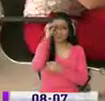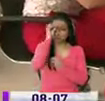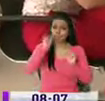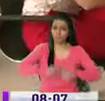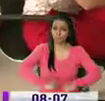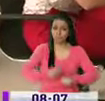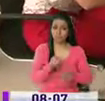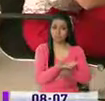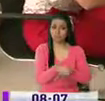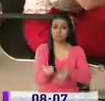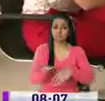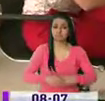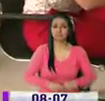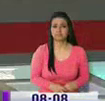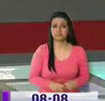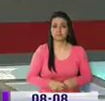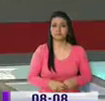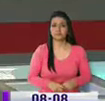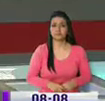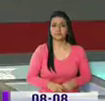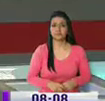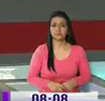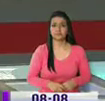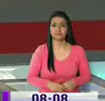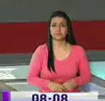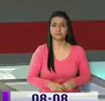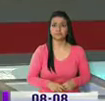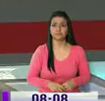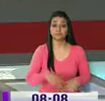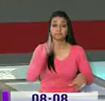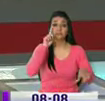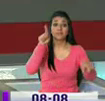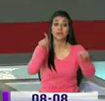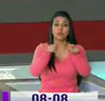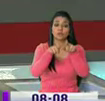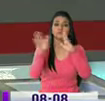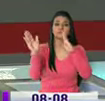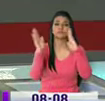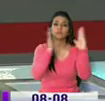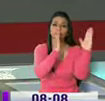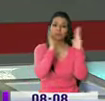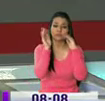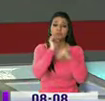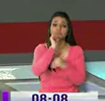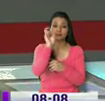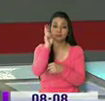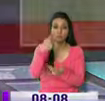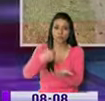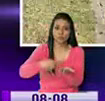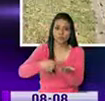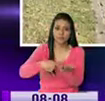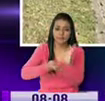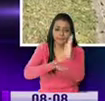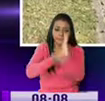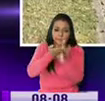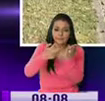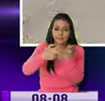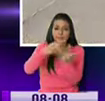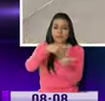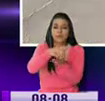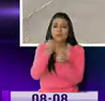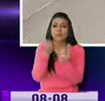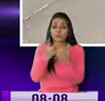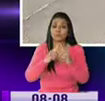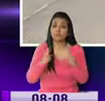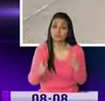Quito informó Andrea Orbe. Bueno, podrían decir que este es un acuerdo provisional, falta el segundo debate, incluir el aumento, en fin, una serie de cosas. Pero